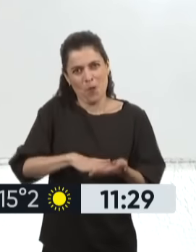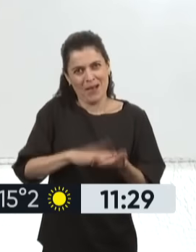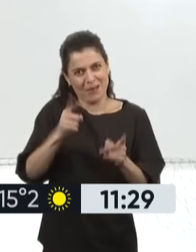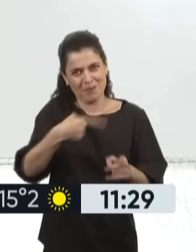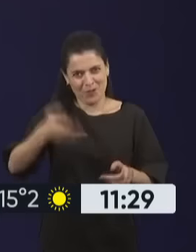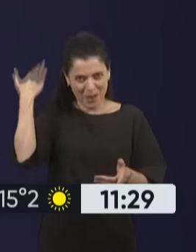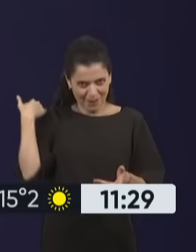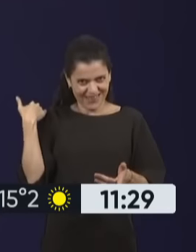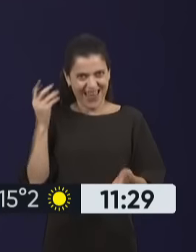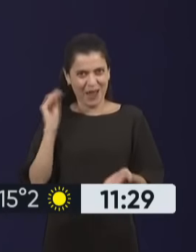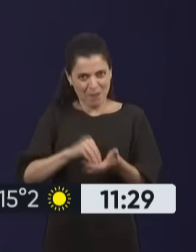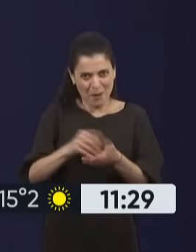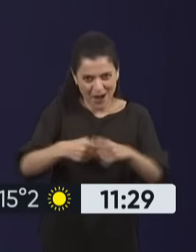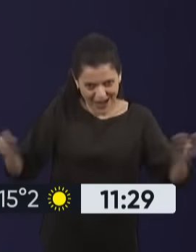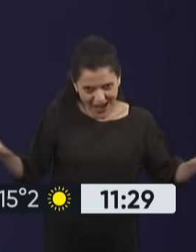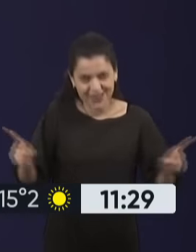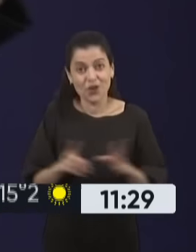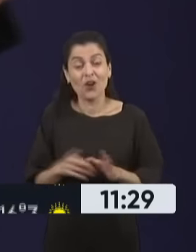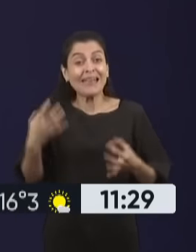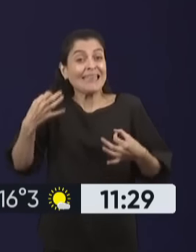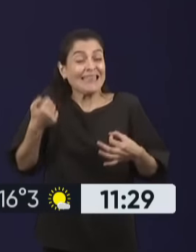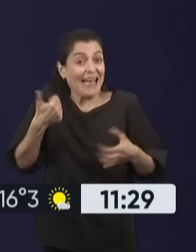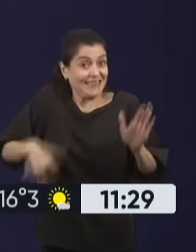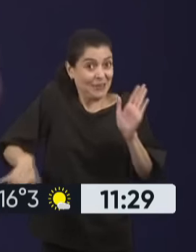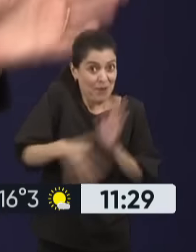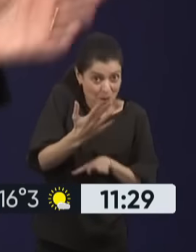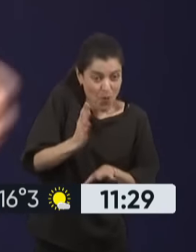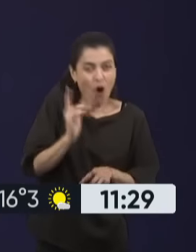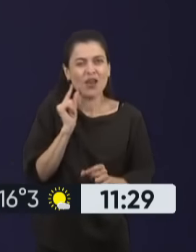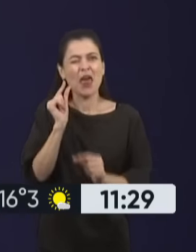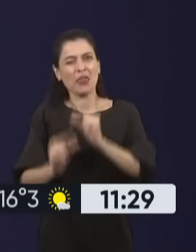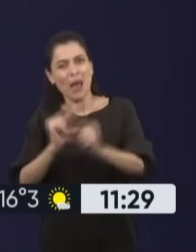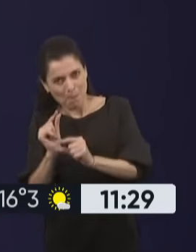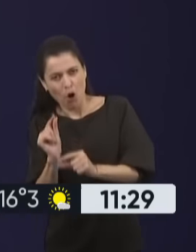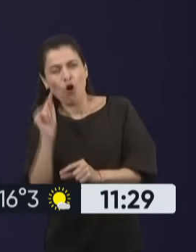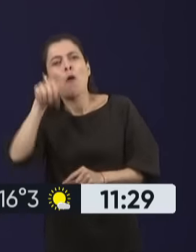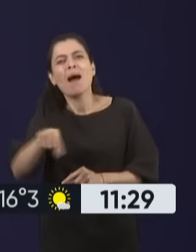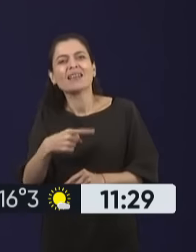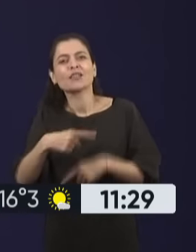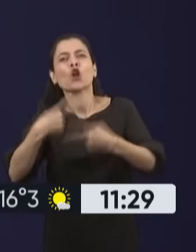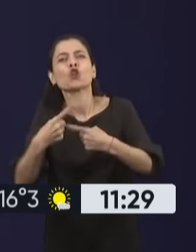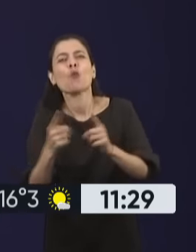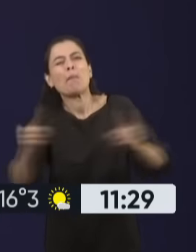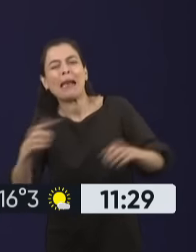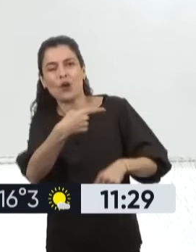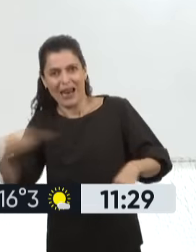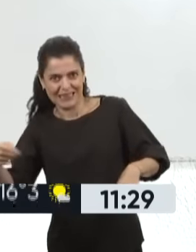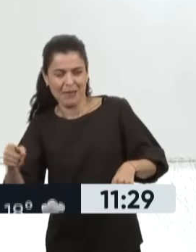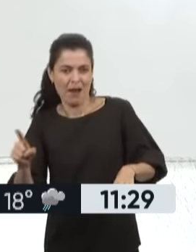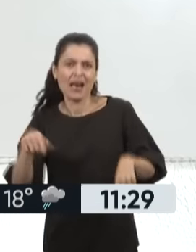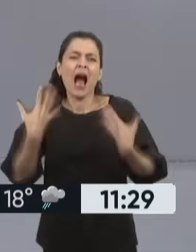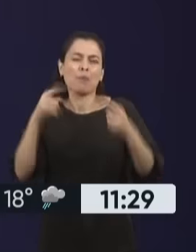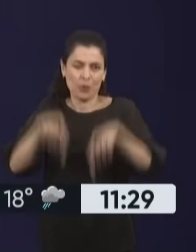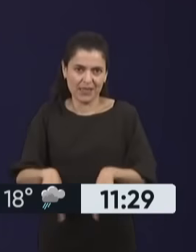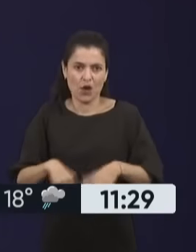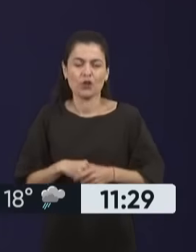preguntas No es que no se las iba a cumplir Pero se las iba a dar dosificadas en la semana pero pensé no me iba aguantar todo cualquier sistema va a ser bienvenido